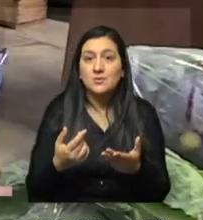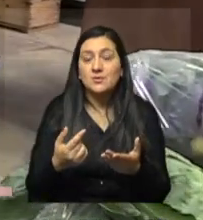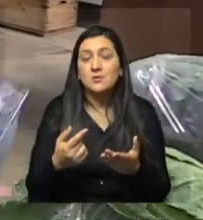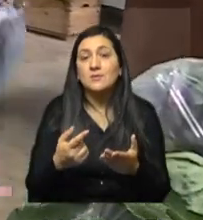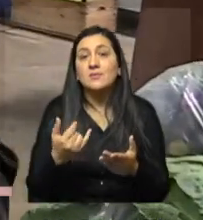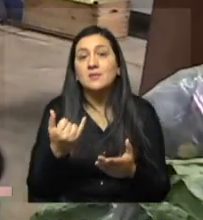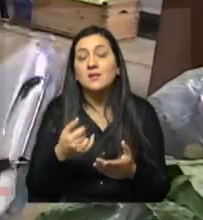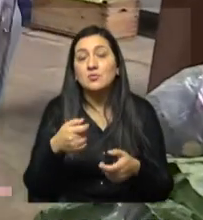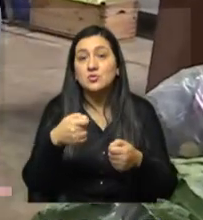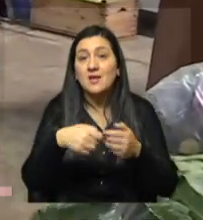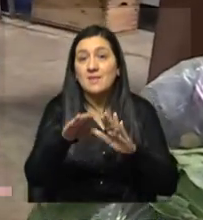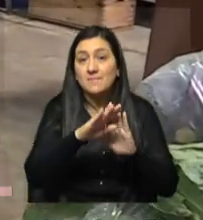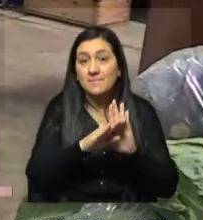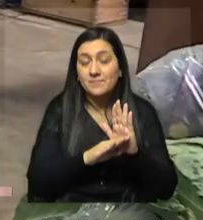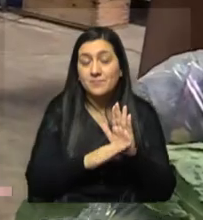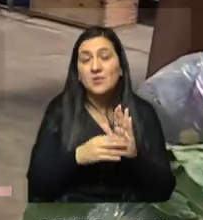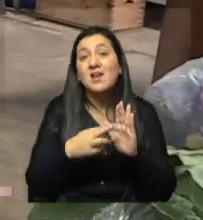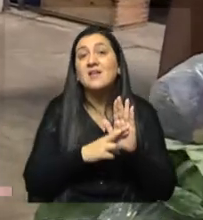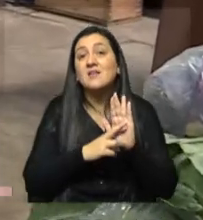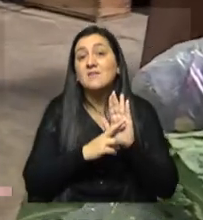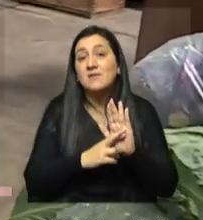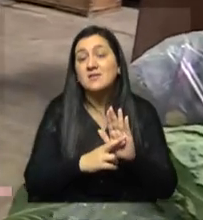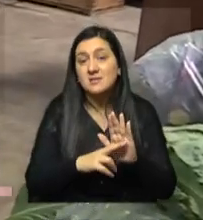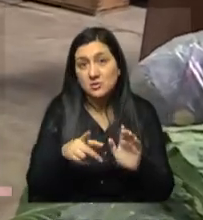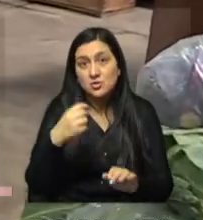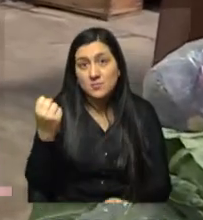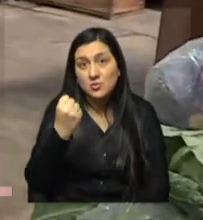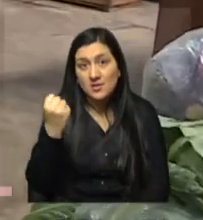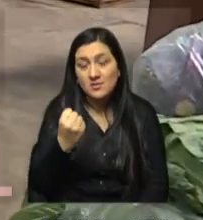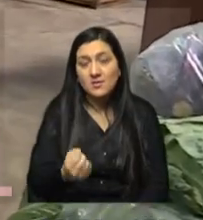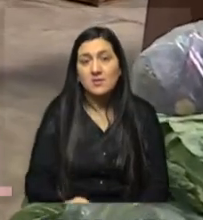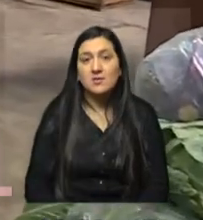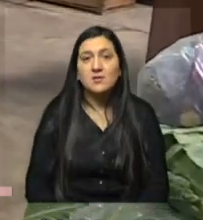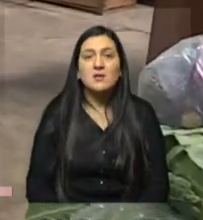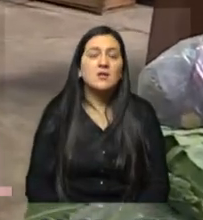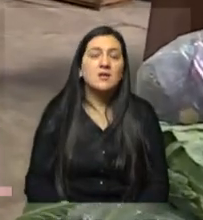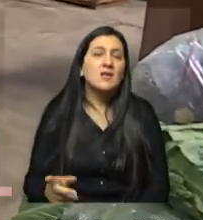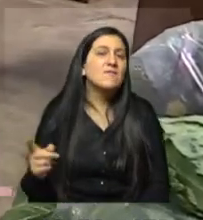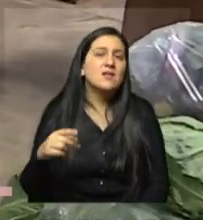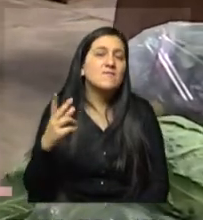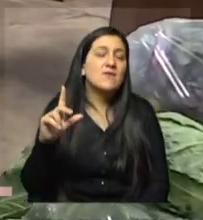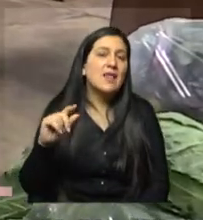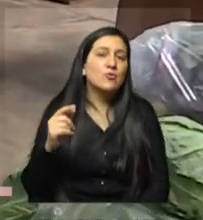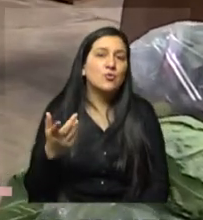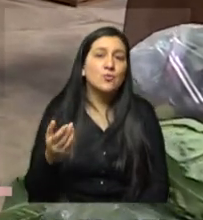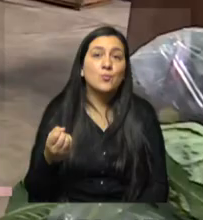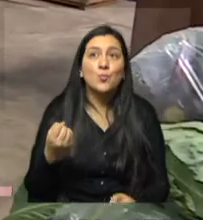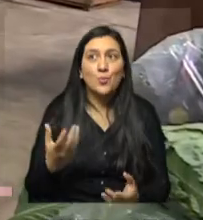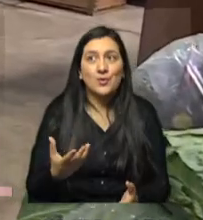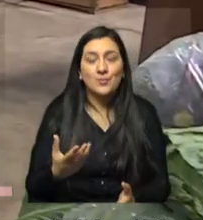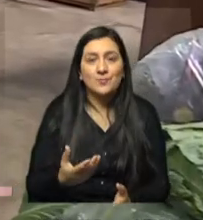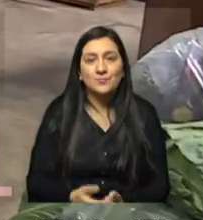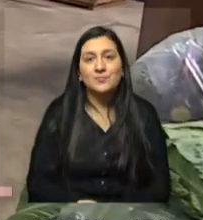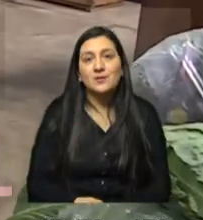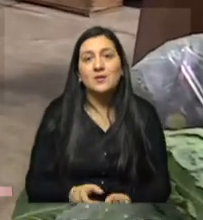sacamos el boletín, y es la referencia, digamos, a nivel nacional, eso es importante. ¿Qué se viene con bajo precio para adelantarnos algo? Y bueno, ¿qué se viene? Un